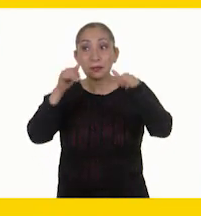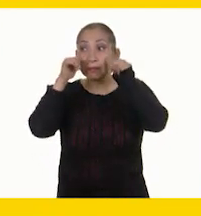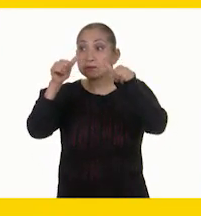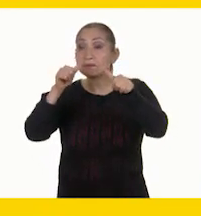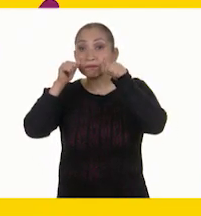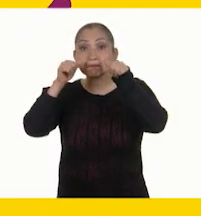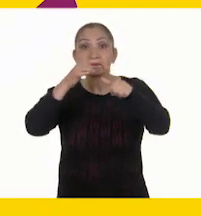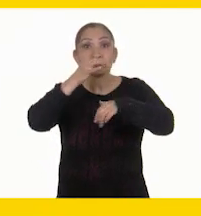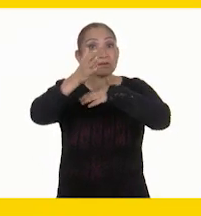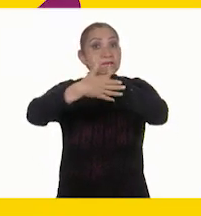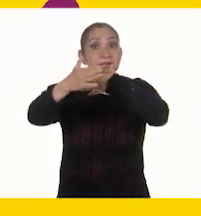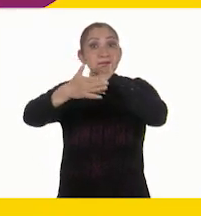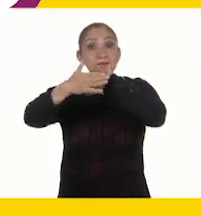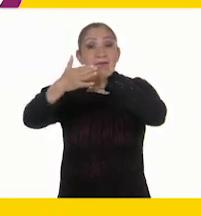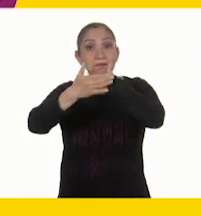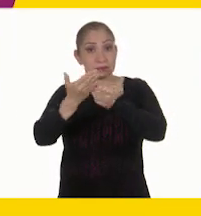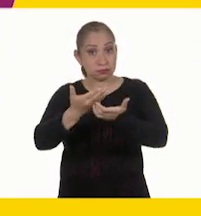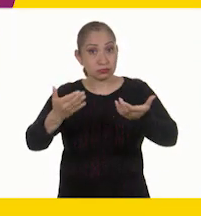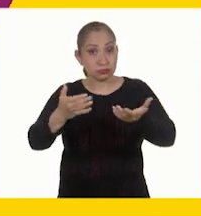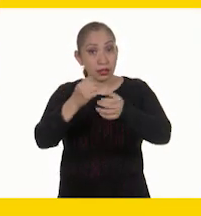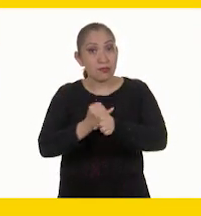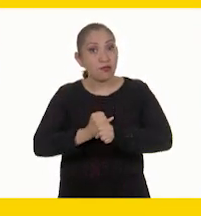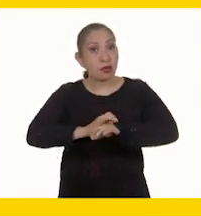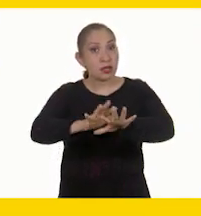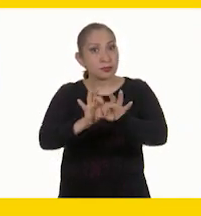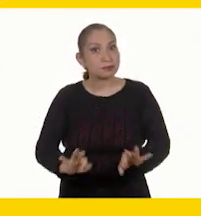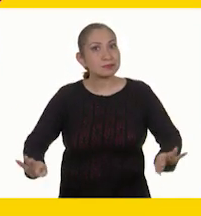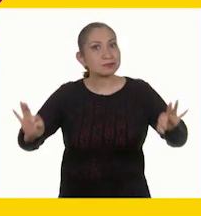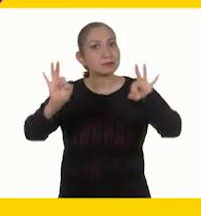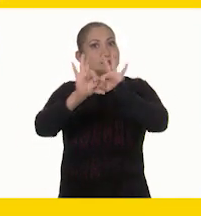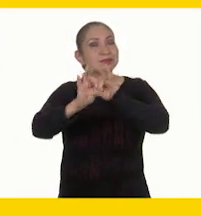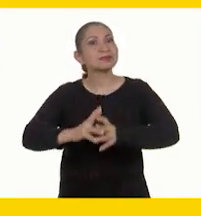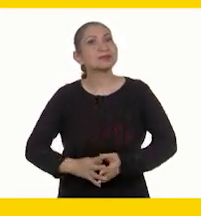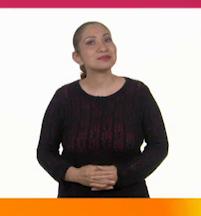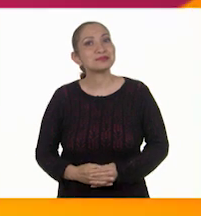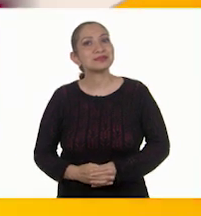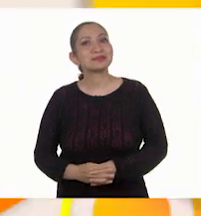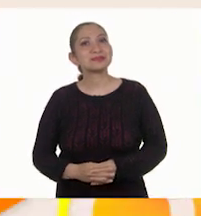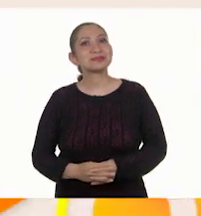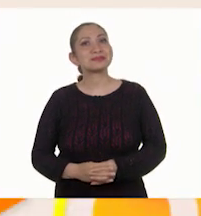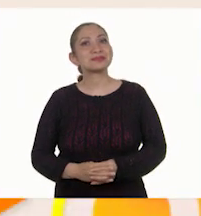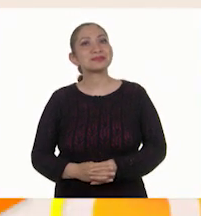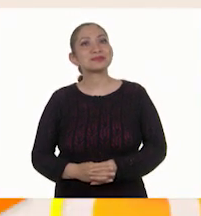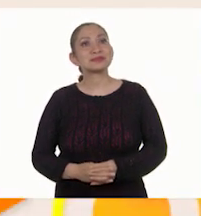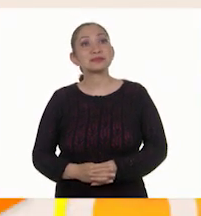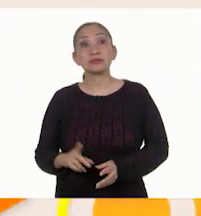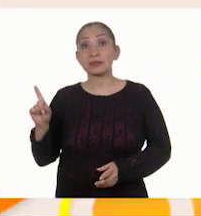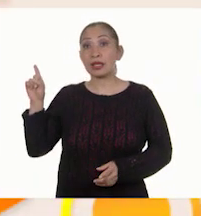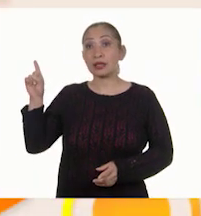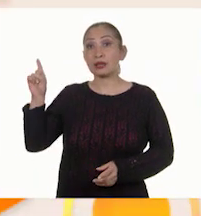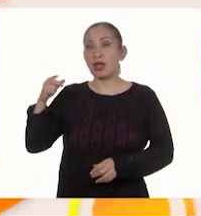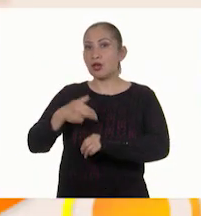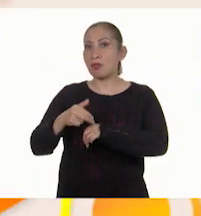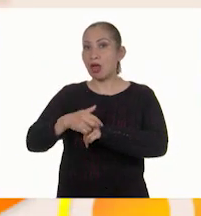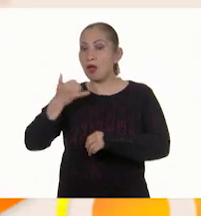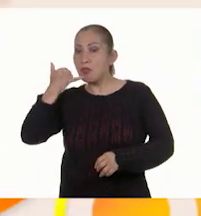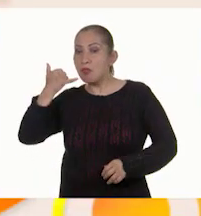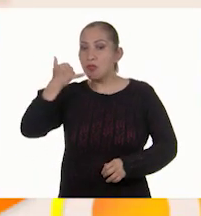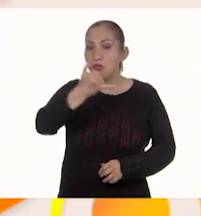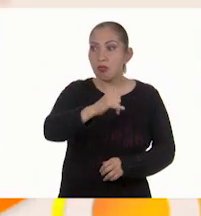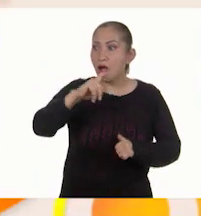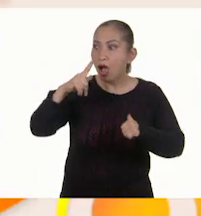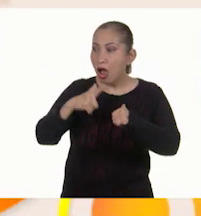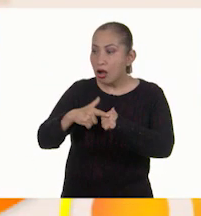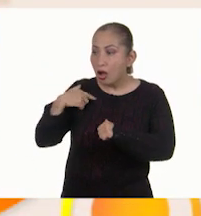¡Atención! ¡Atención! A continuación, información importante. A este número puedes llamar cuando tú